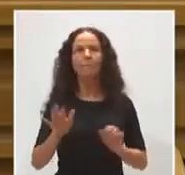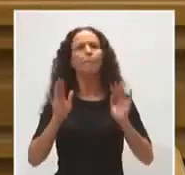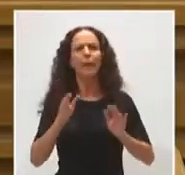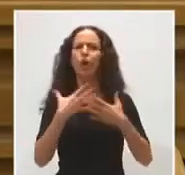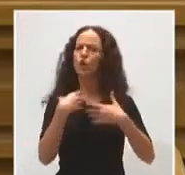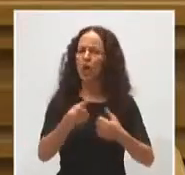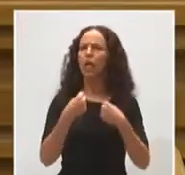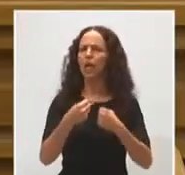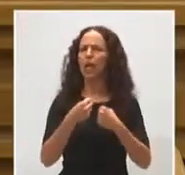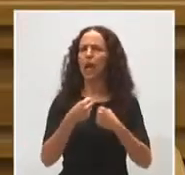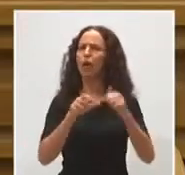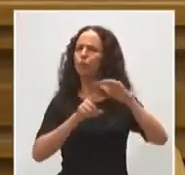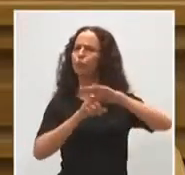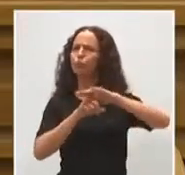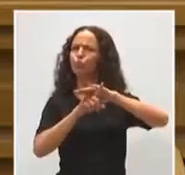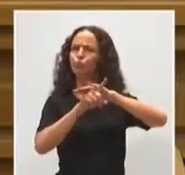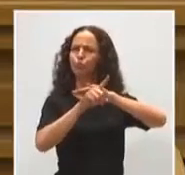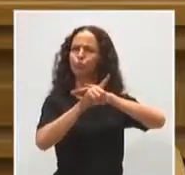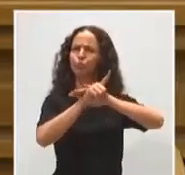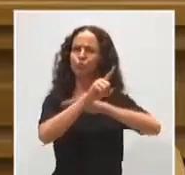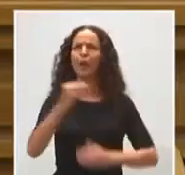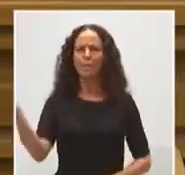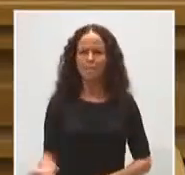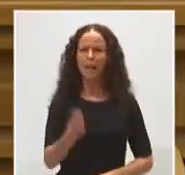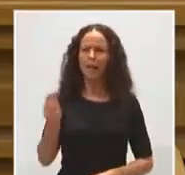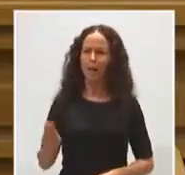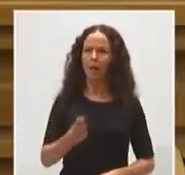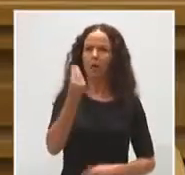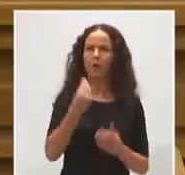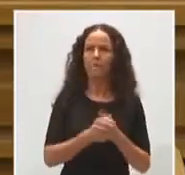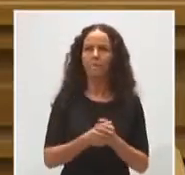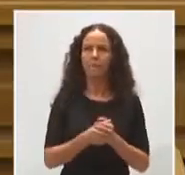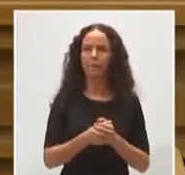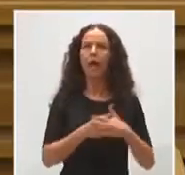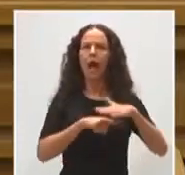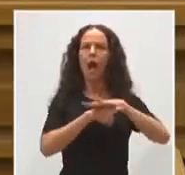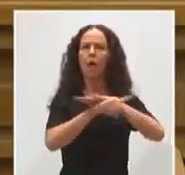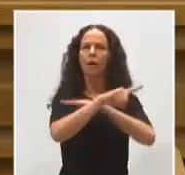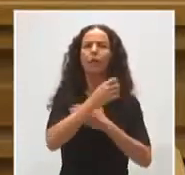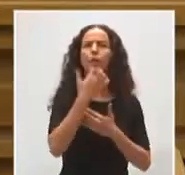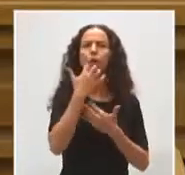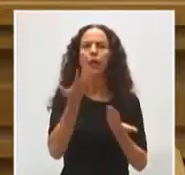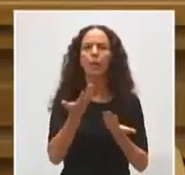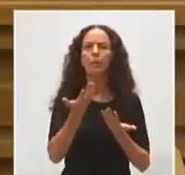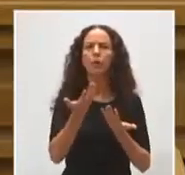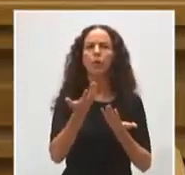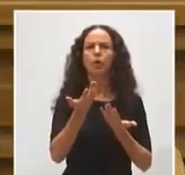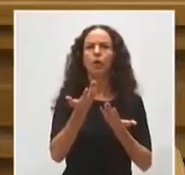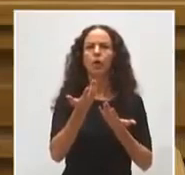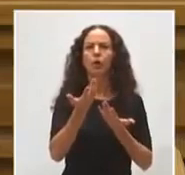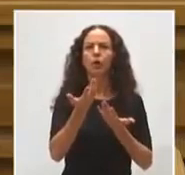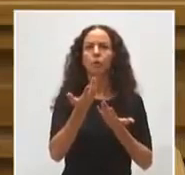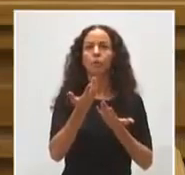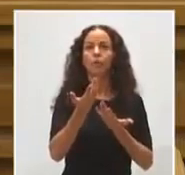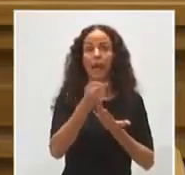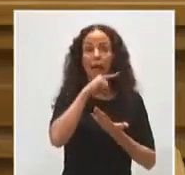saltos agigantados de mejora y de ambición avances muy cualitativos como los monitores de glucosa a pacientes